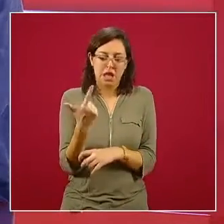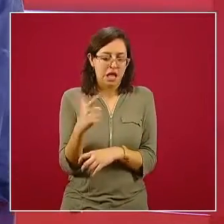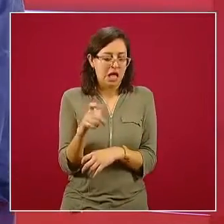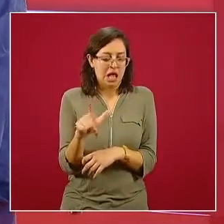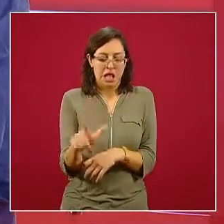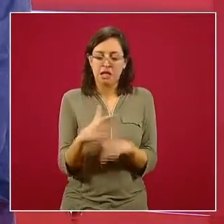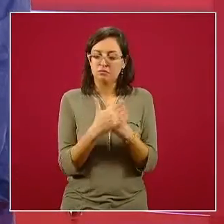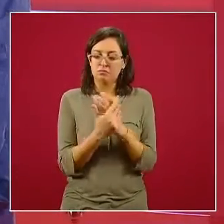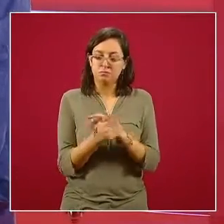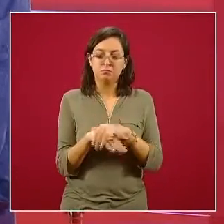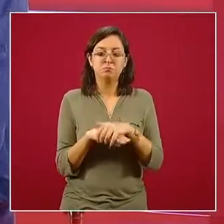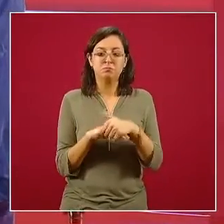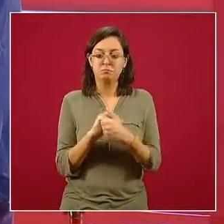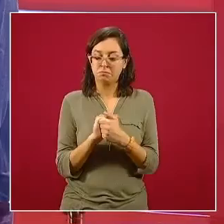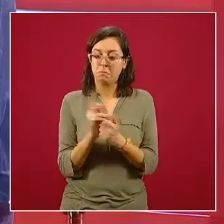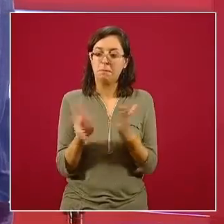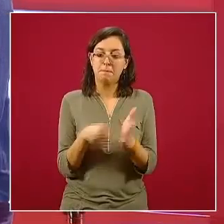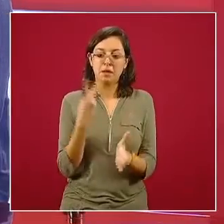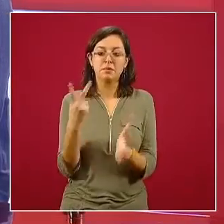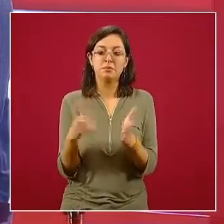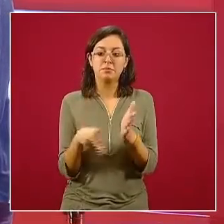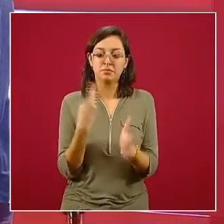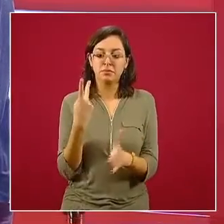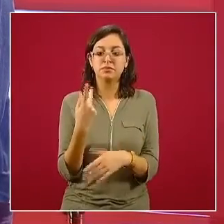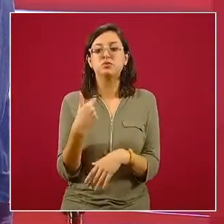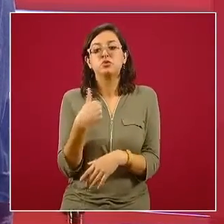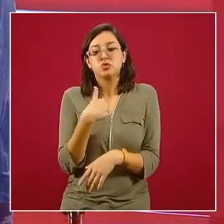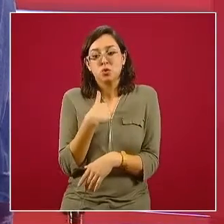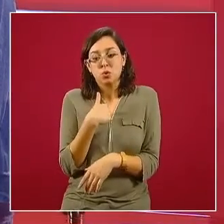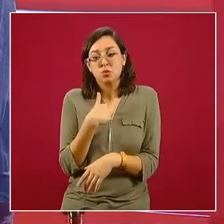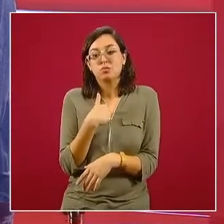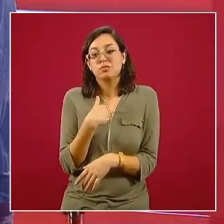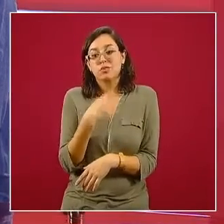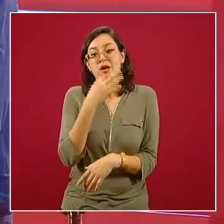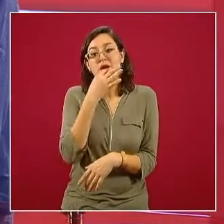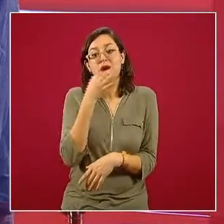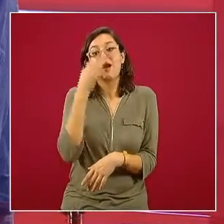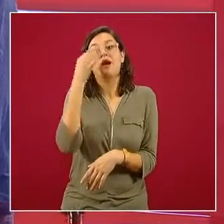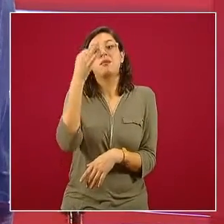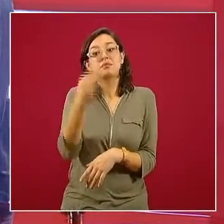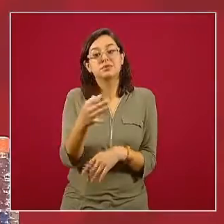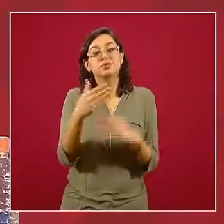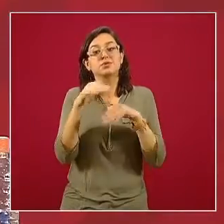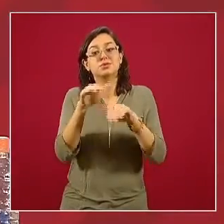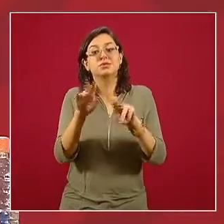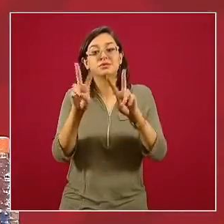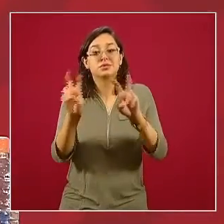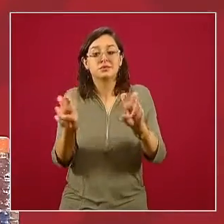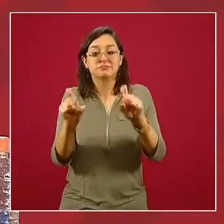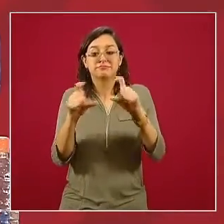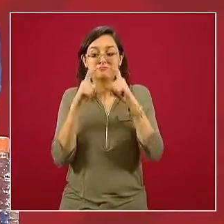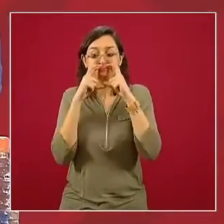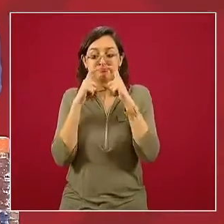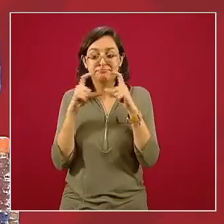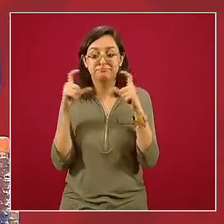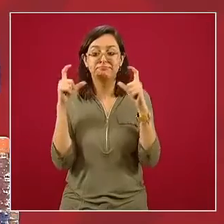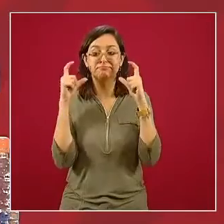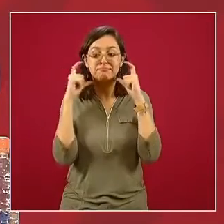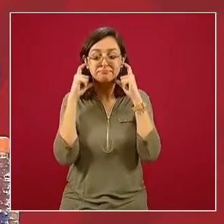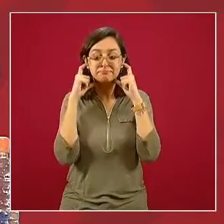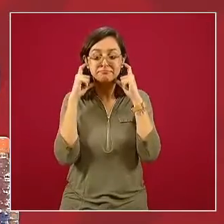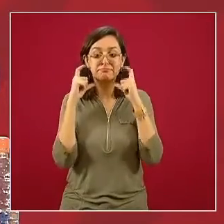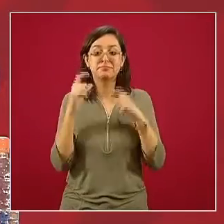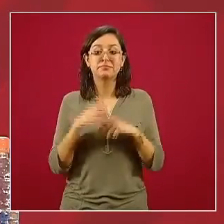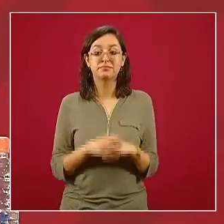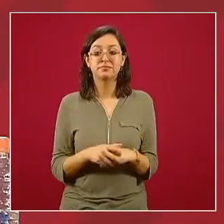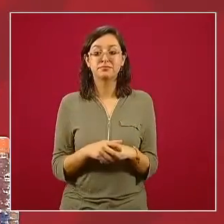gel, y hace un par de días me pronuncié nuevamente respecto a los cubrebocas,